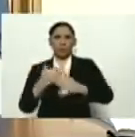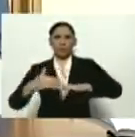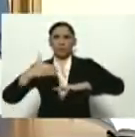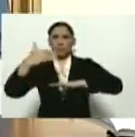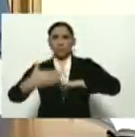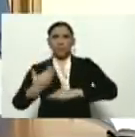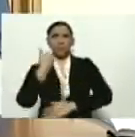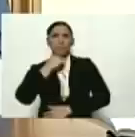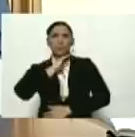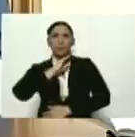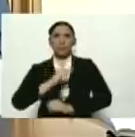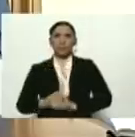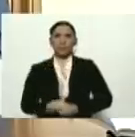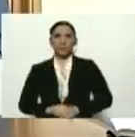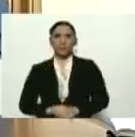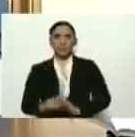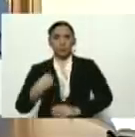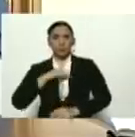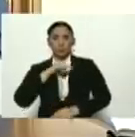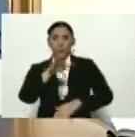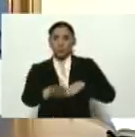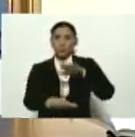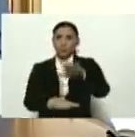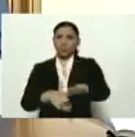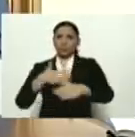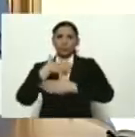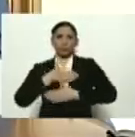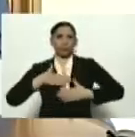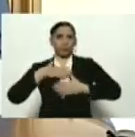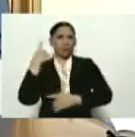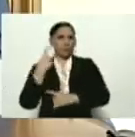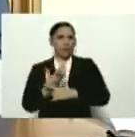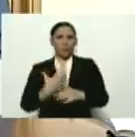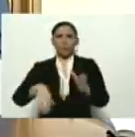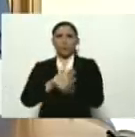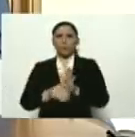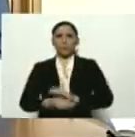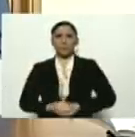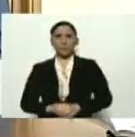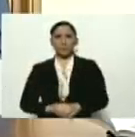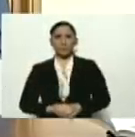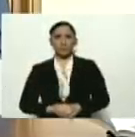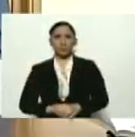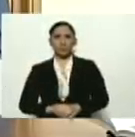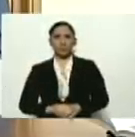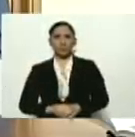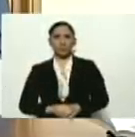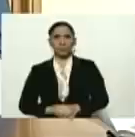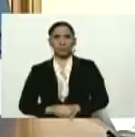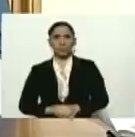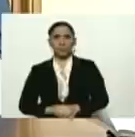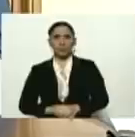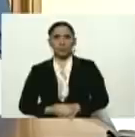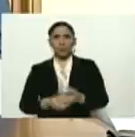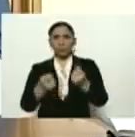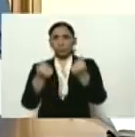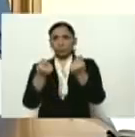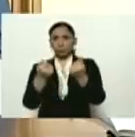pospandemia. Dimos un paso fabuloso que hay que retomar, que es el sucre como